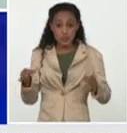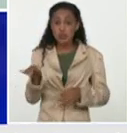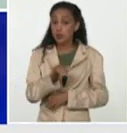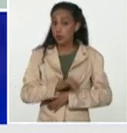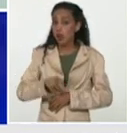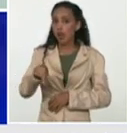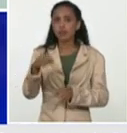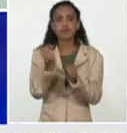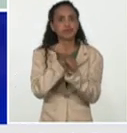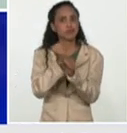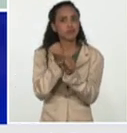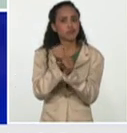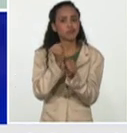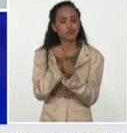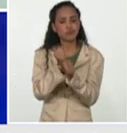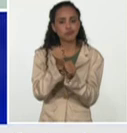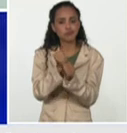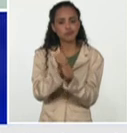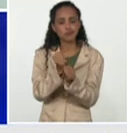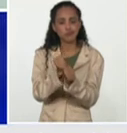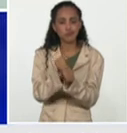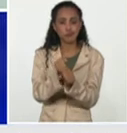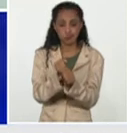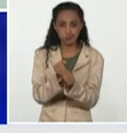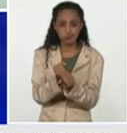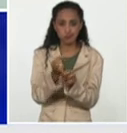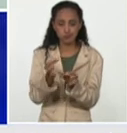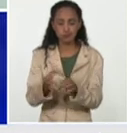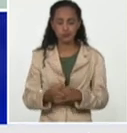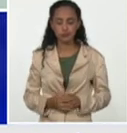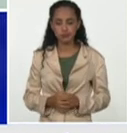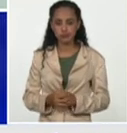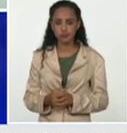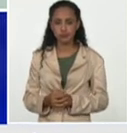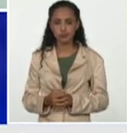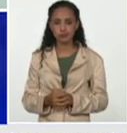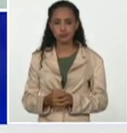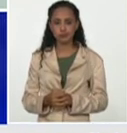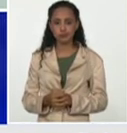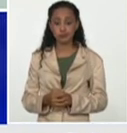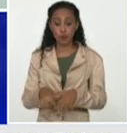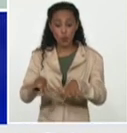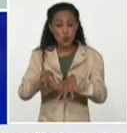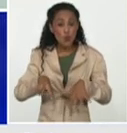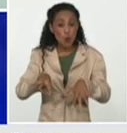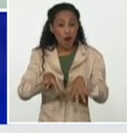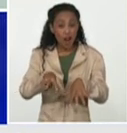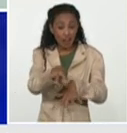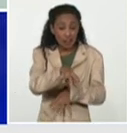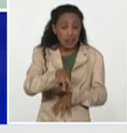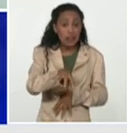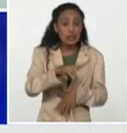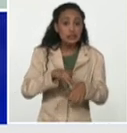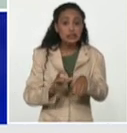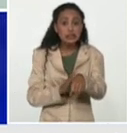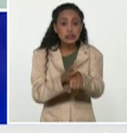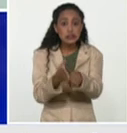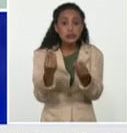trabaja en un evento que ha estado aportando un número importante de